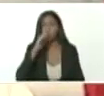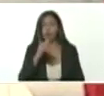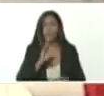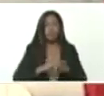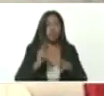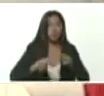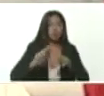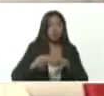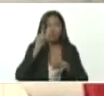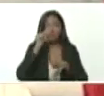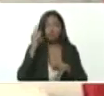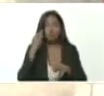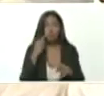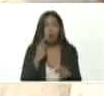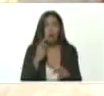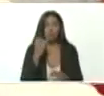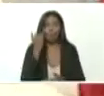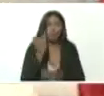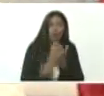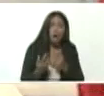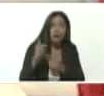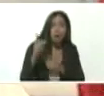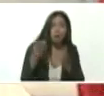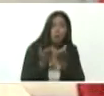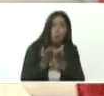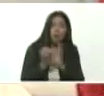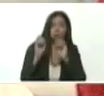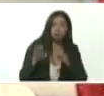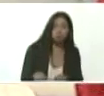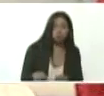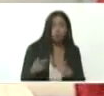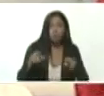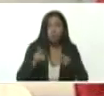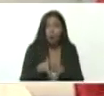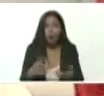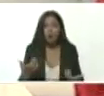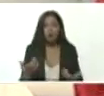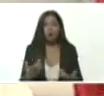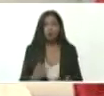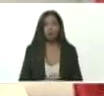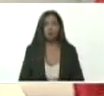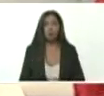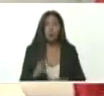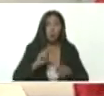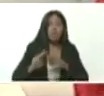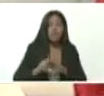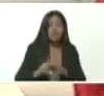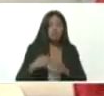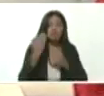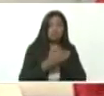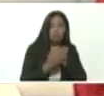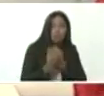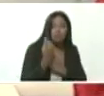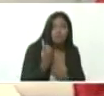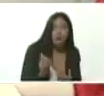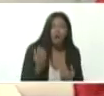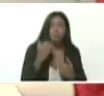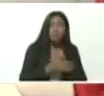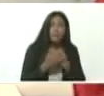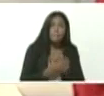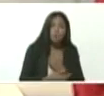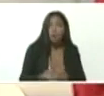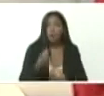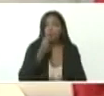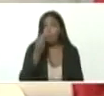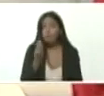niño viene de un hogar desnutrido, en esa escuela ese niño fracasa. Si trae carencias afectivas, carencias